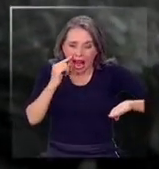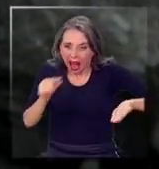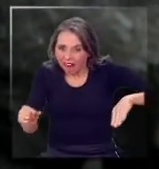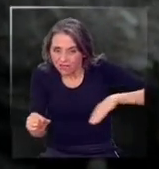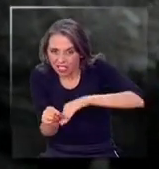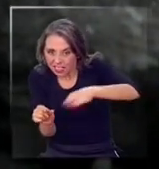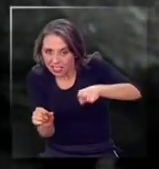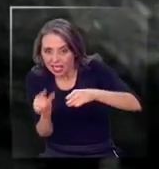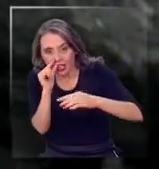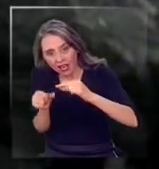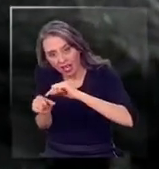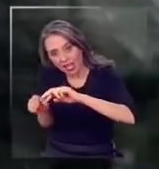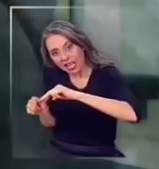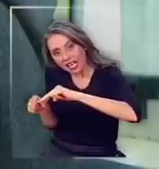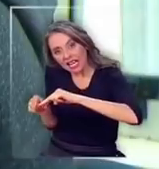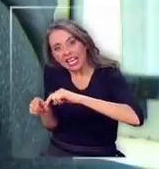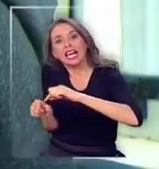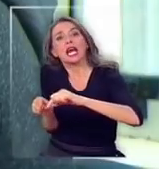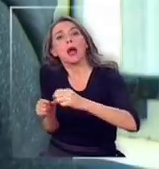vimos la marca.